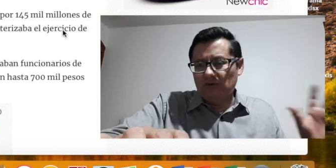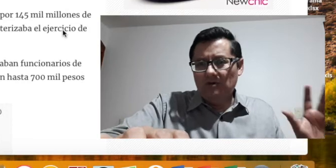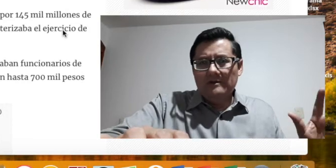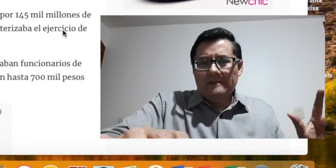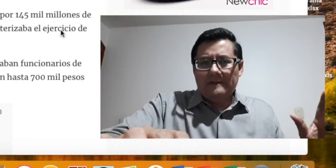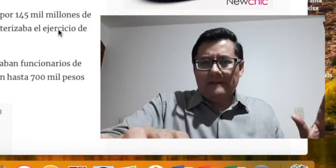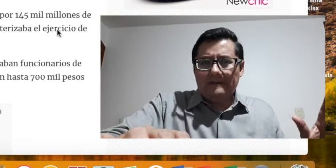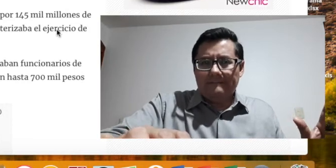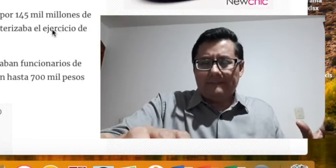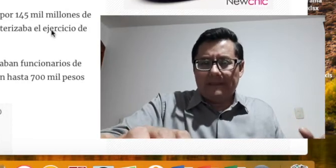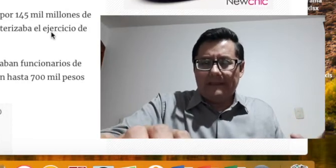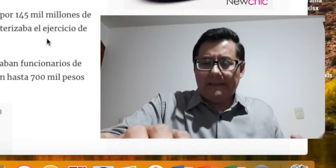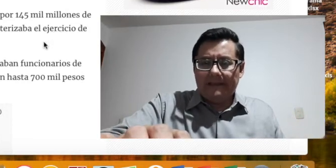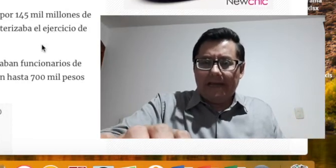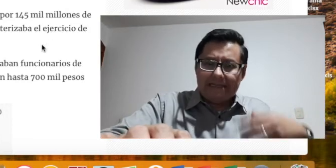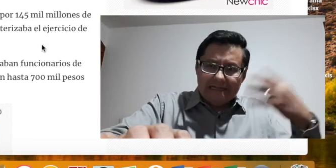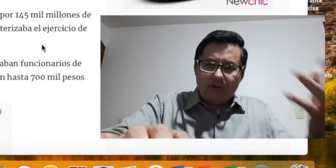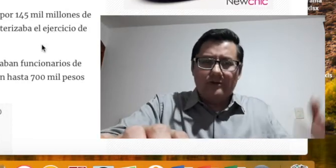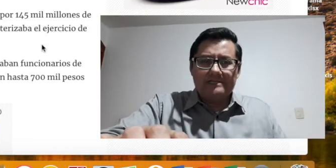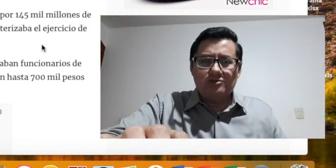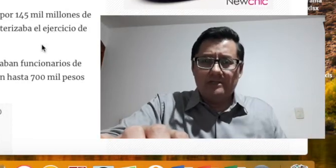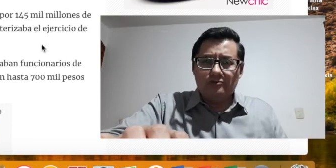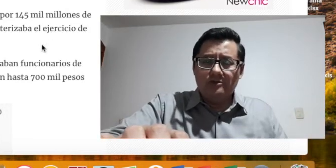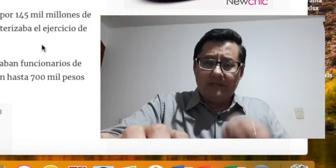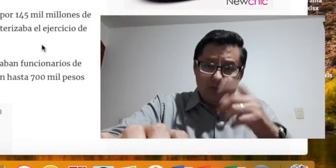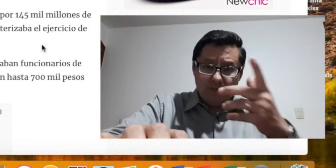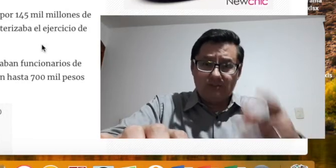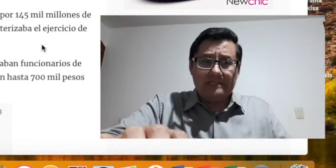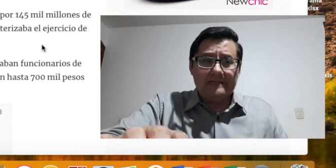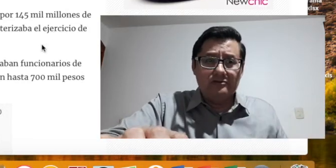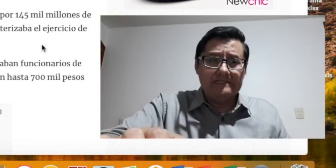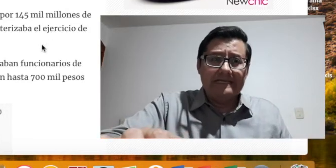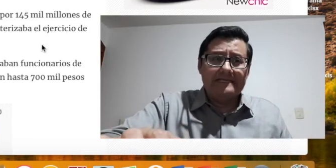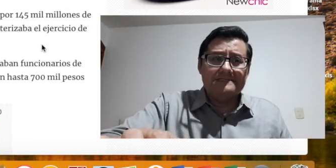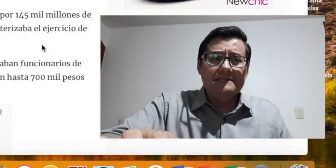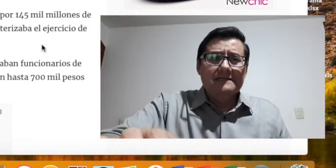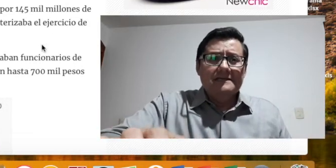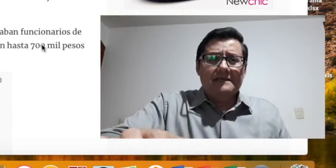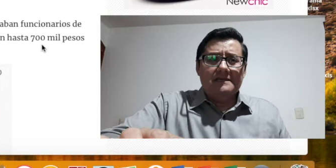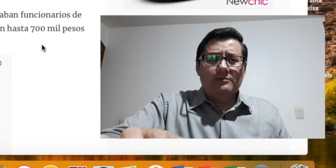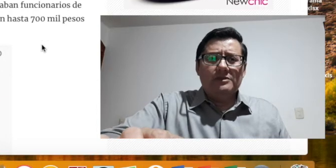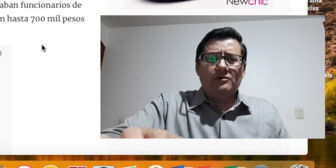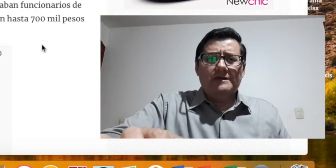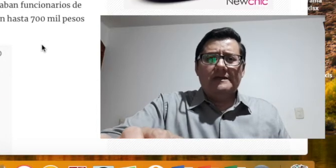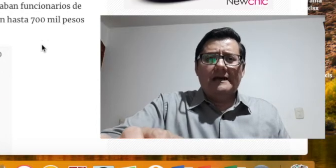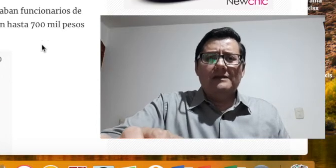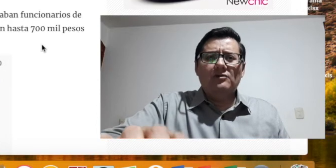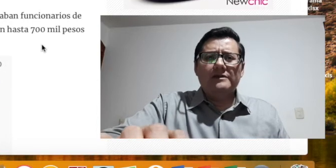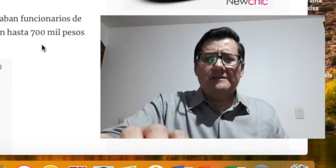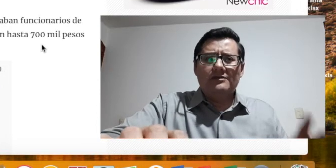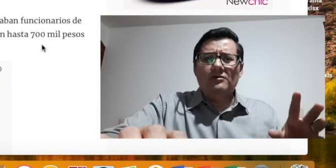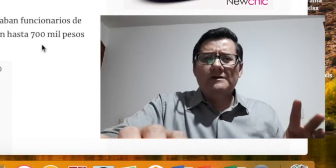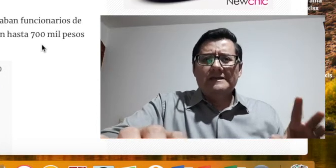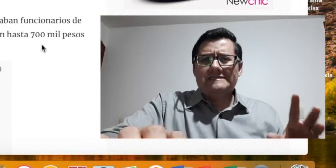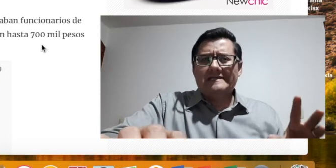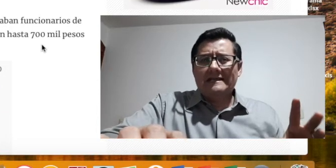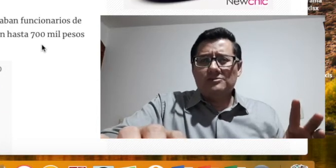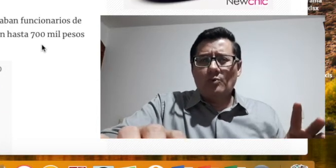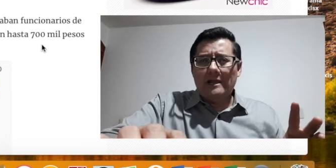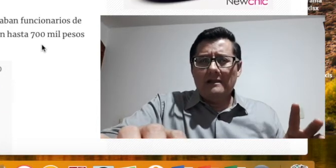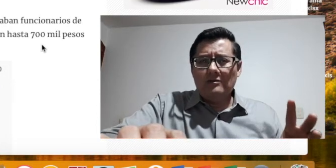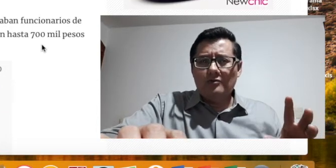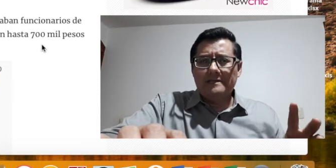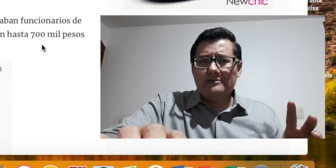gobierno ahí al Congreso de la Unión. En un momento te daré los detalles. Y bueno, algo que dijo es